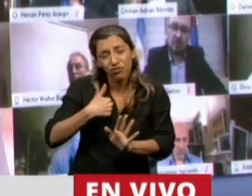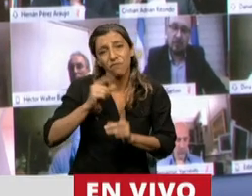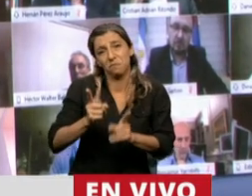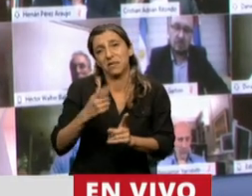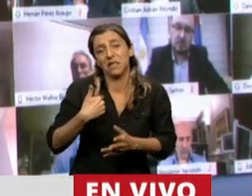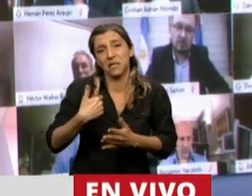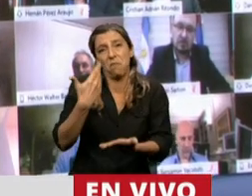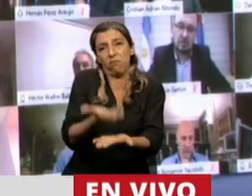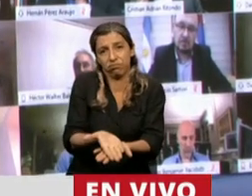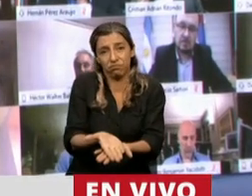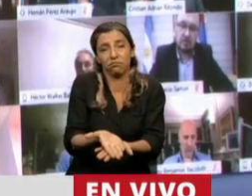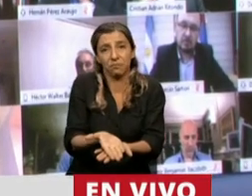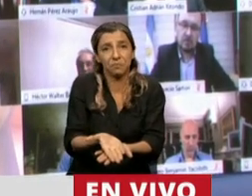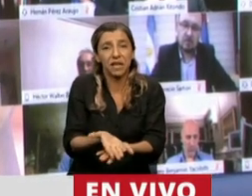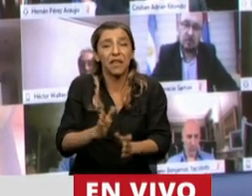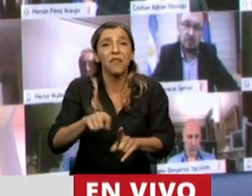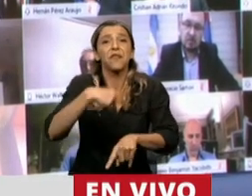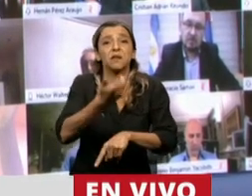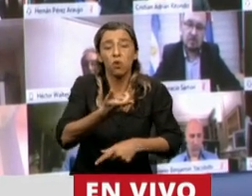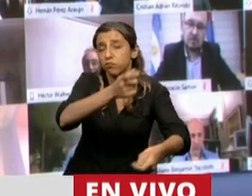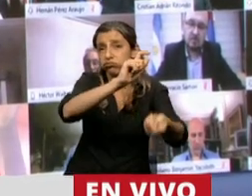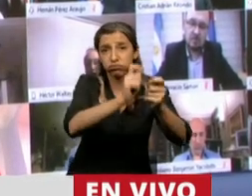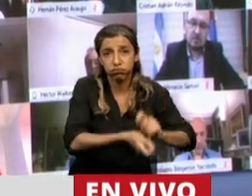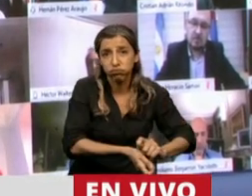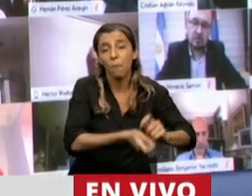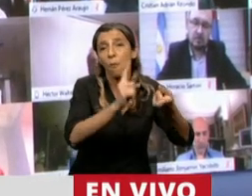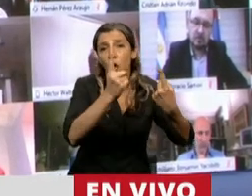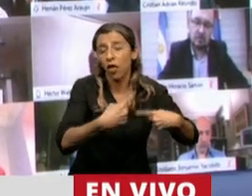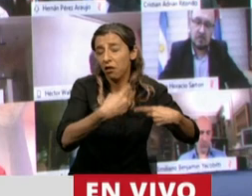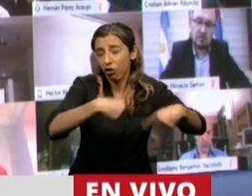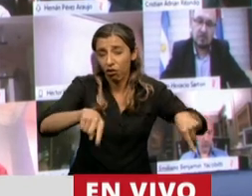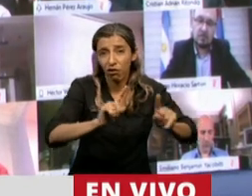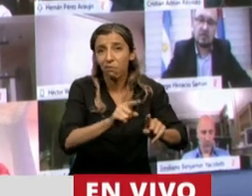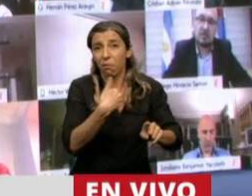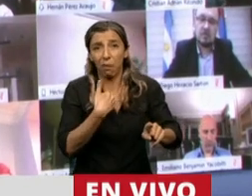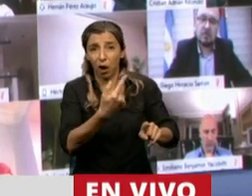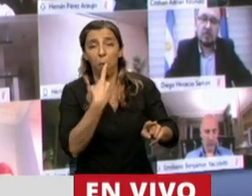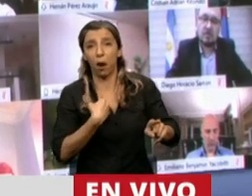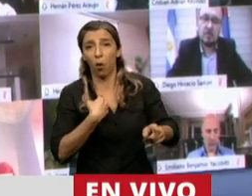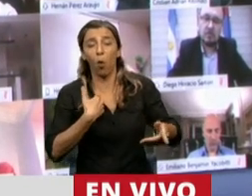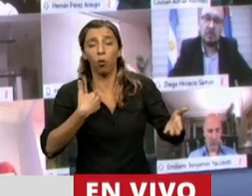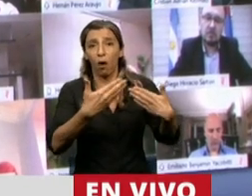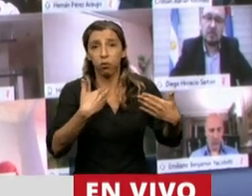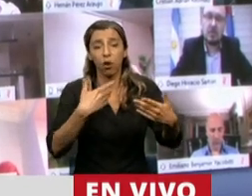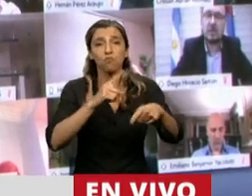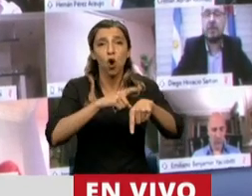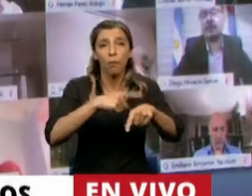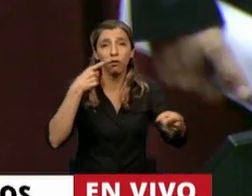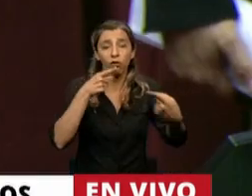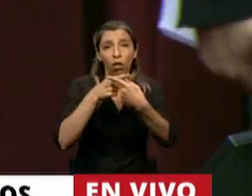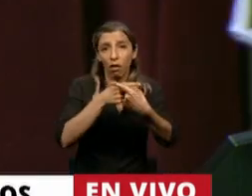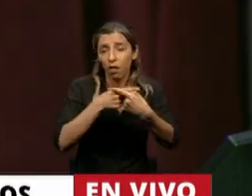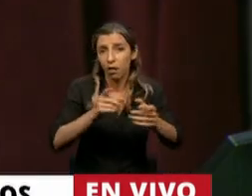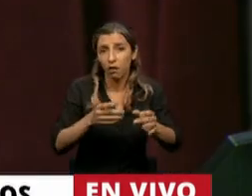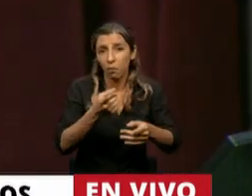es que no hemos tenido ningún tipo de consideración a la hora del cambio que Se generó durante la discusión diputada